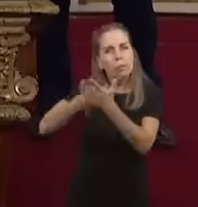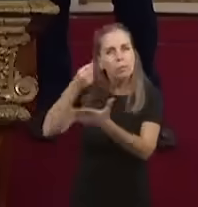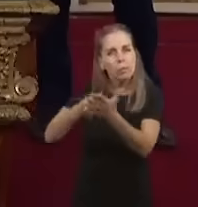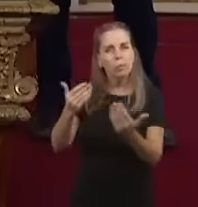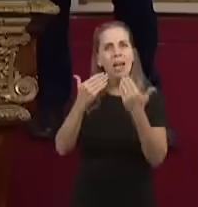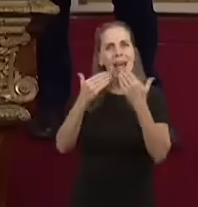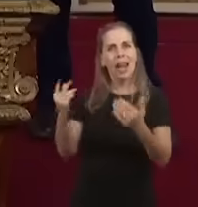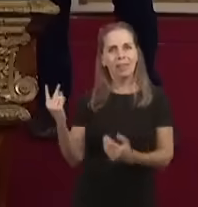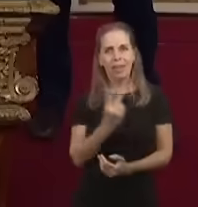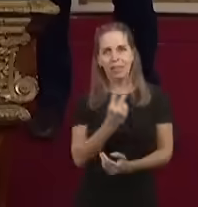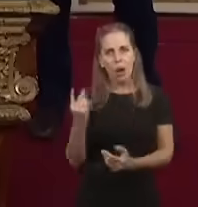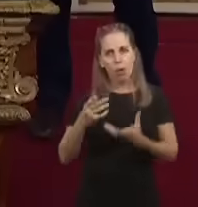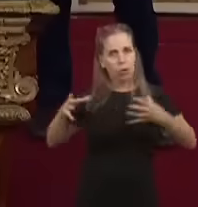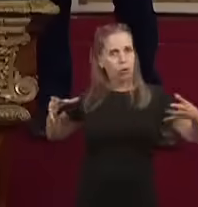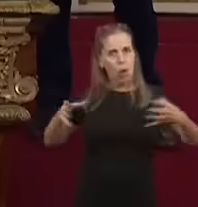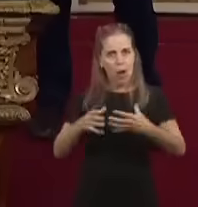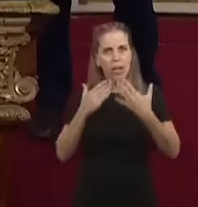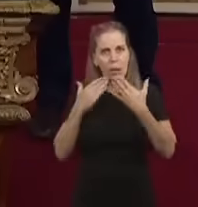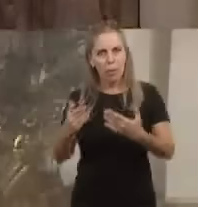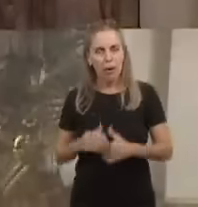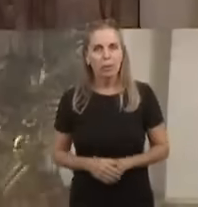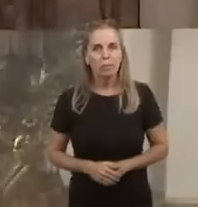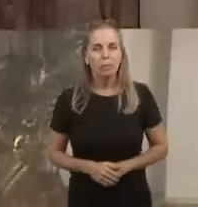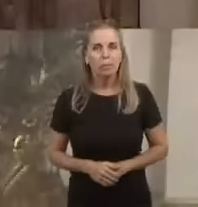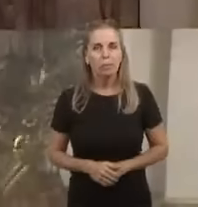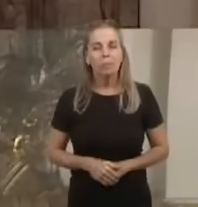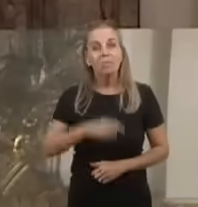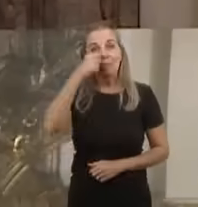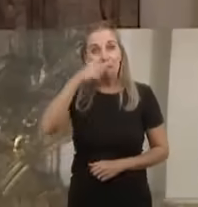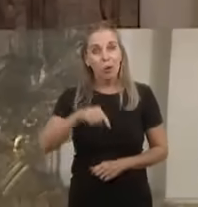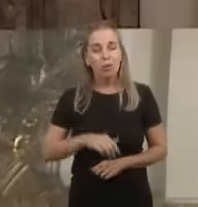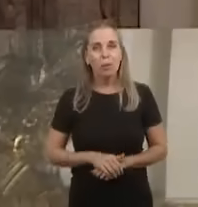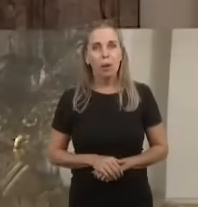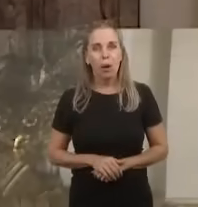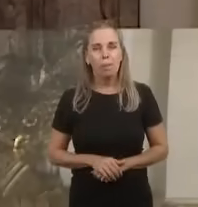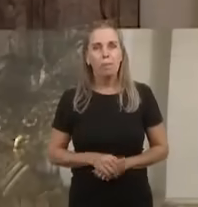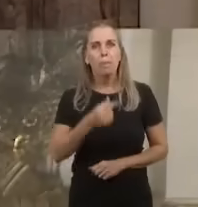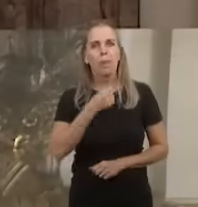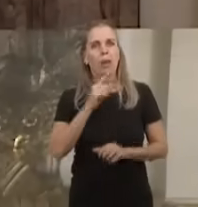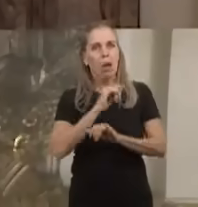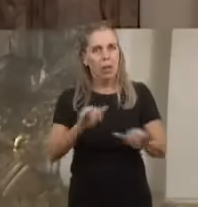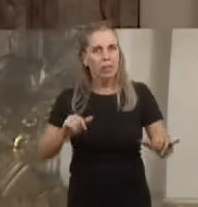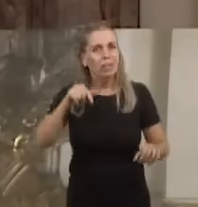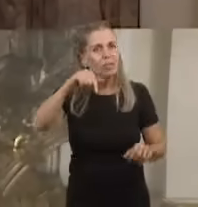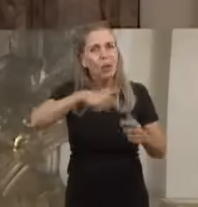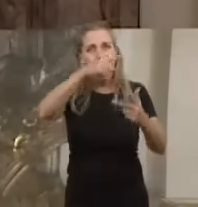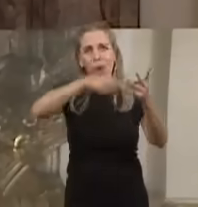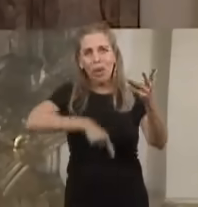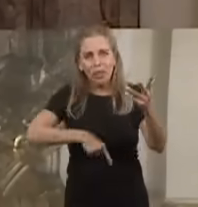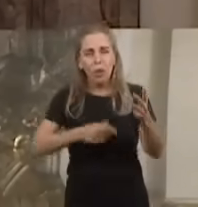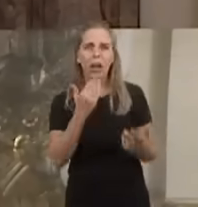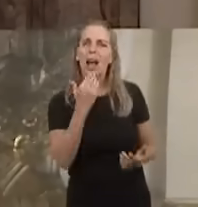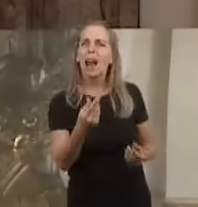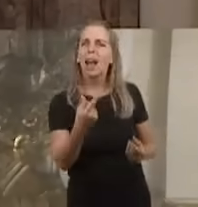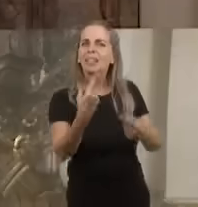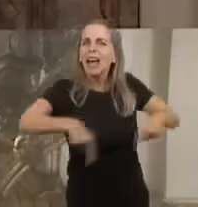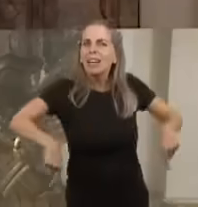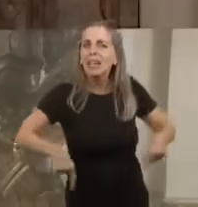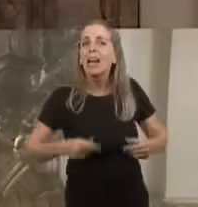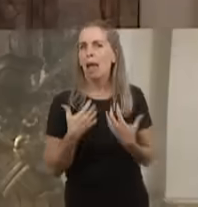reconocimiento para ellos para finalizar quiero decir que nada de todo esto podría ser posible sin el